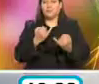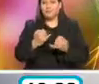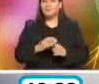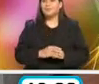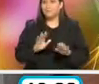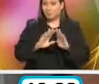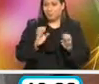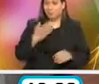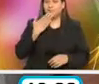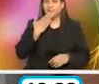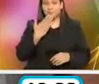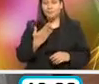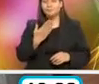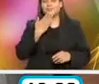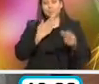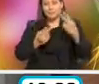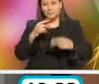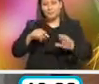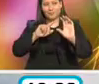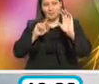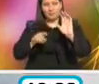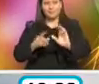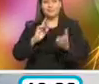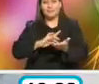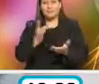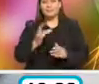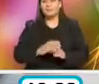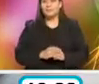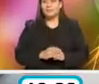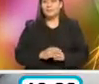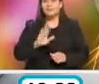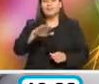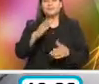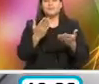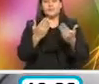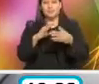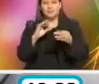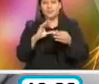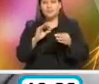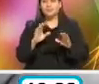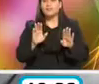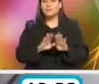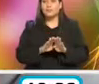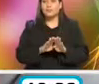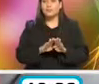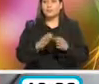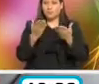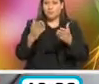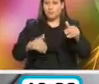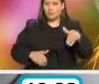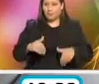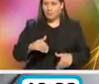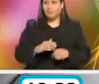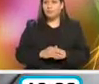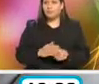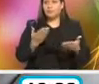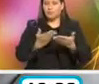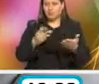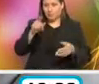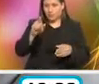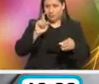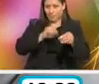Buenos días, ¿cómo estás? Bien, Bienvenido a tu ciudad es. Gracias. Oye, cuéntanos acerca de esta obra en la que